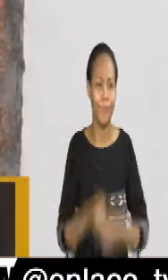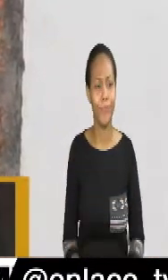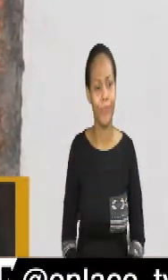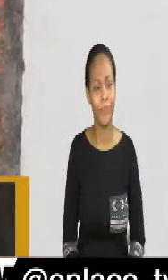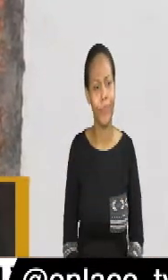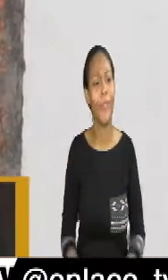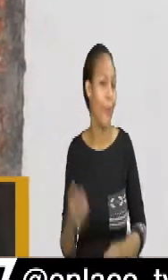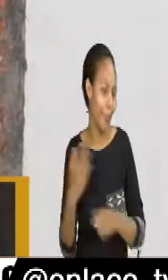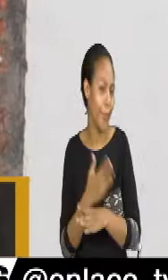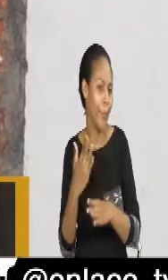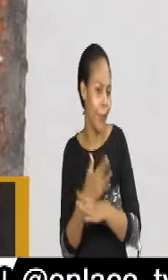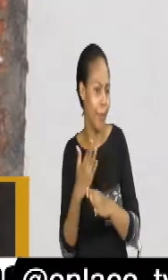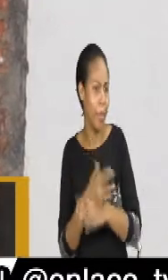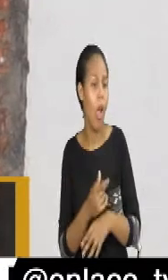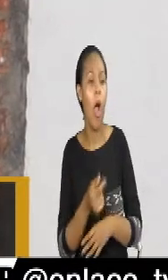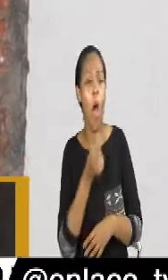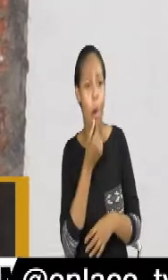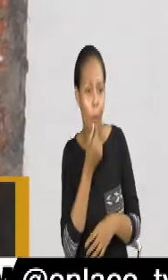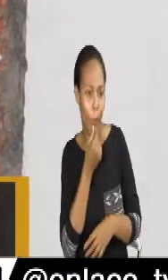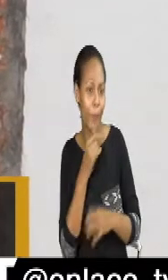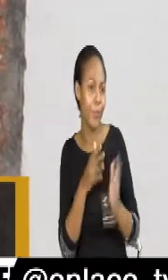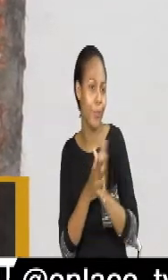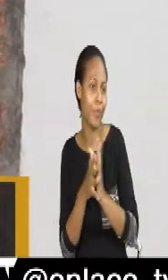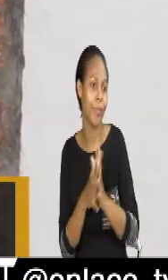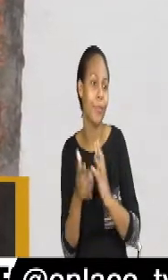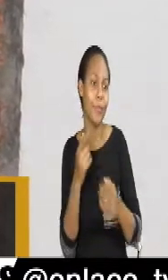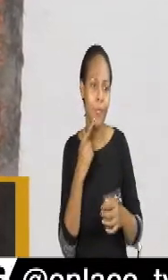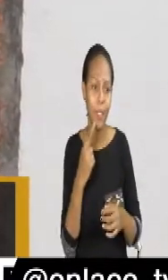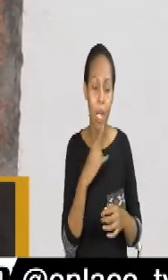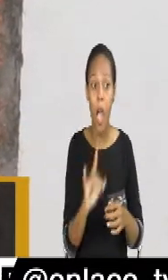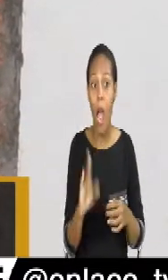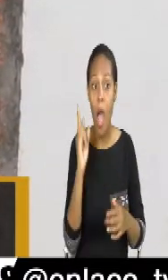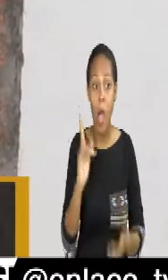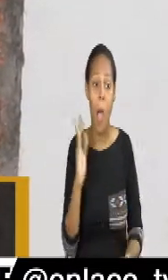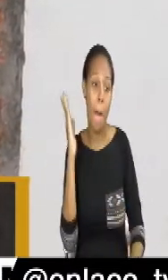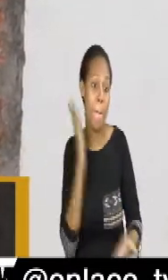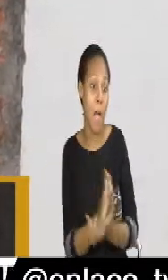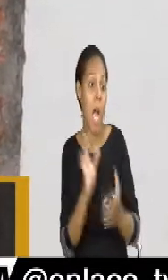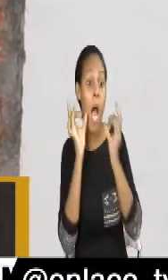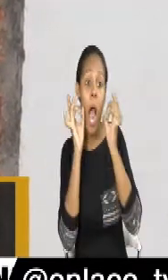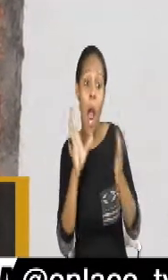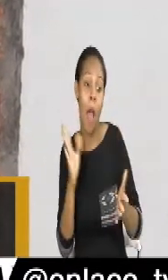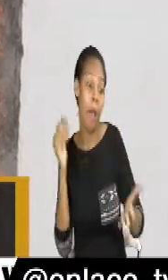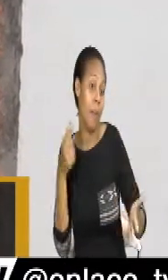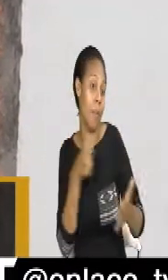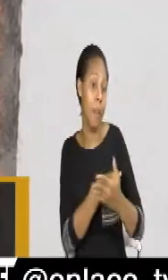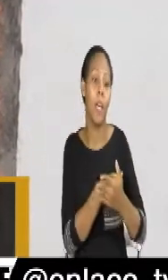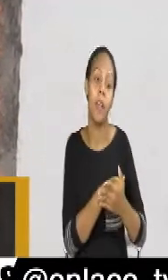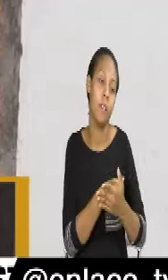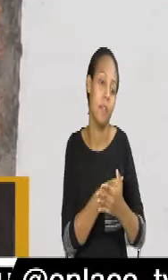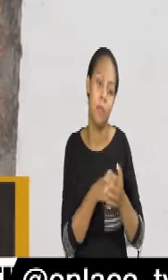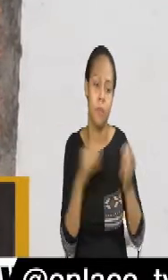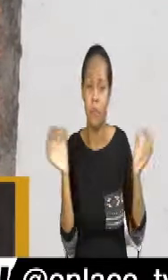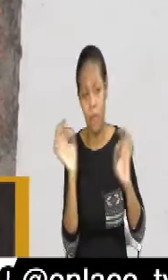accidente de tránsito, donde afortunadamente no existieron lesiones que lamentar, solo